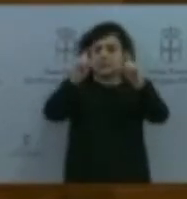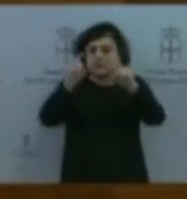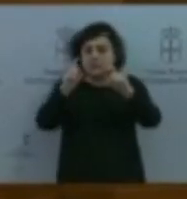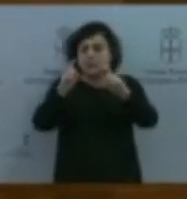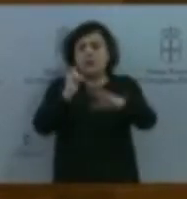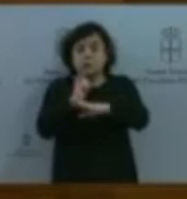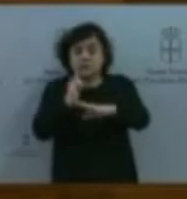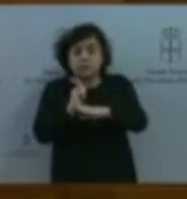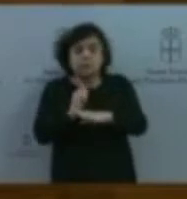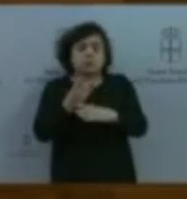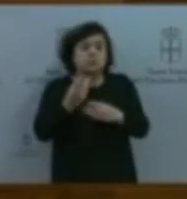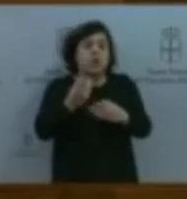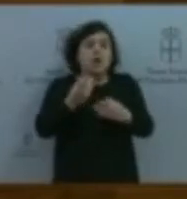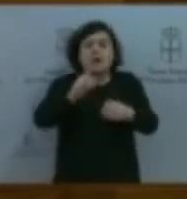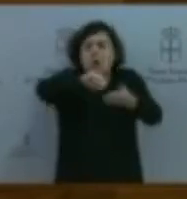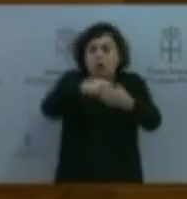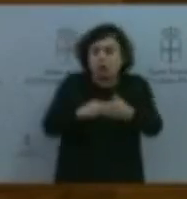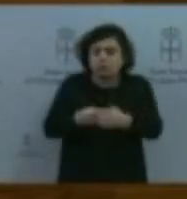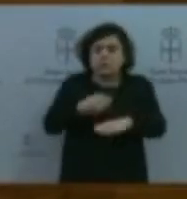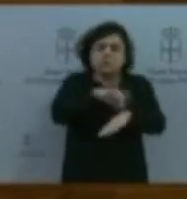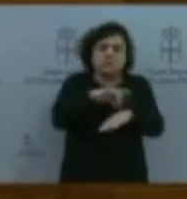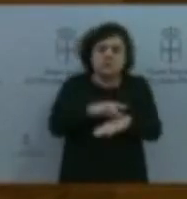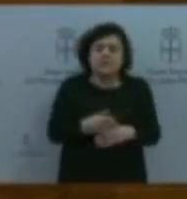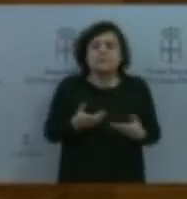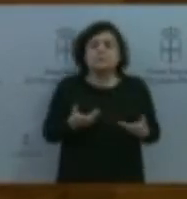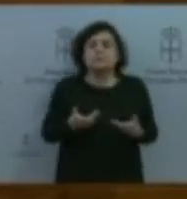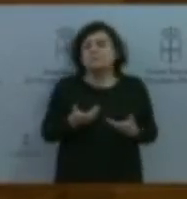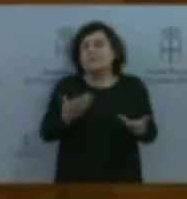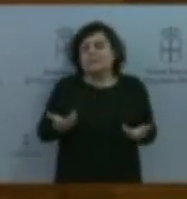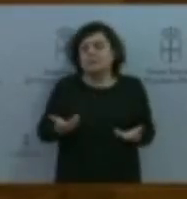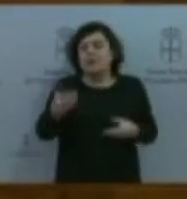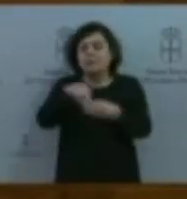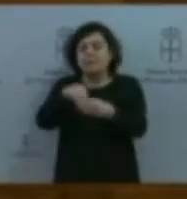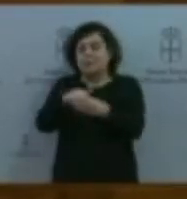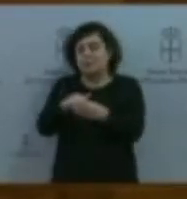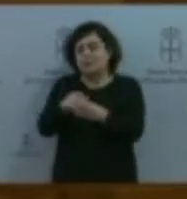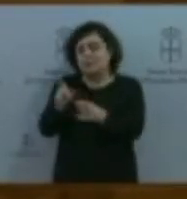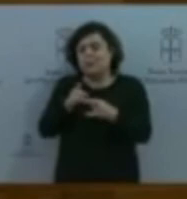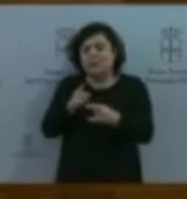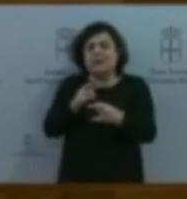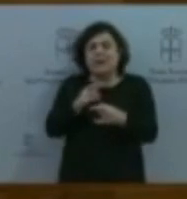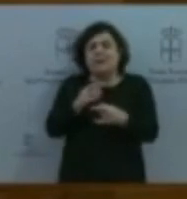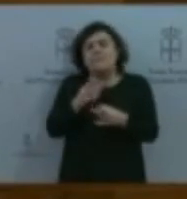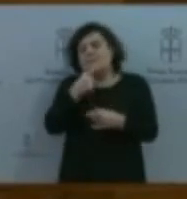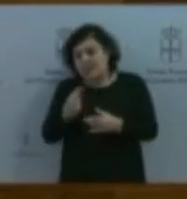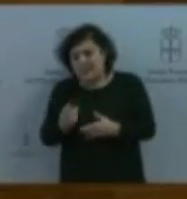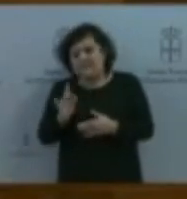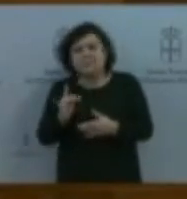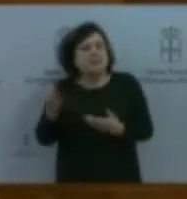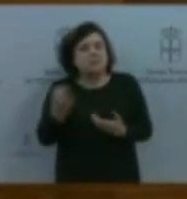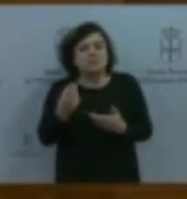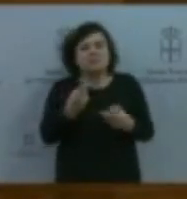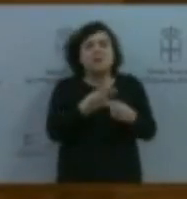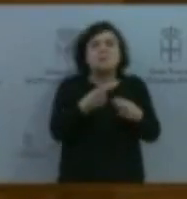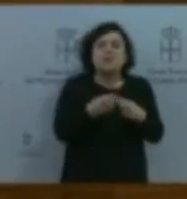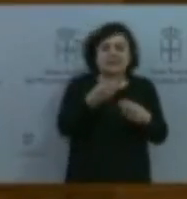votos es fácil si no implican políticas de fondo. Pero lo importante es sumar votos con cambios sustanciales.